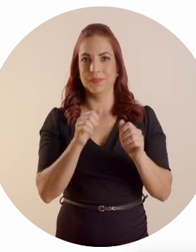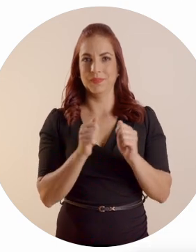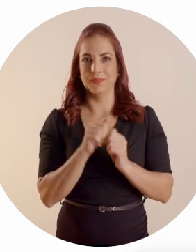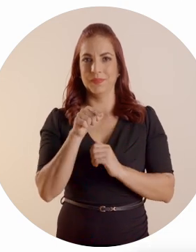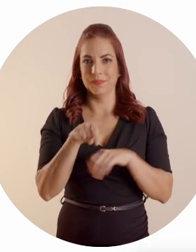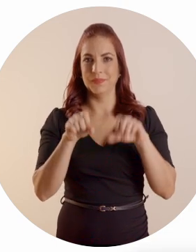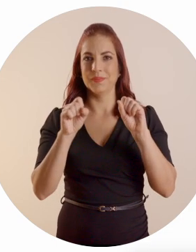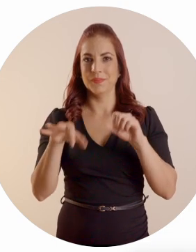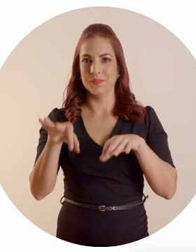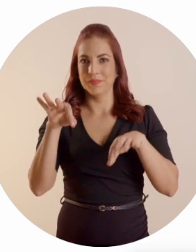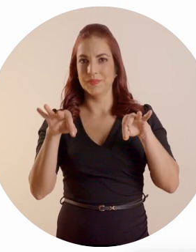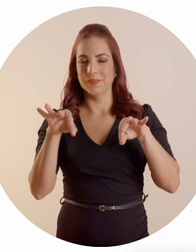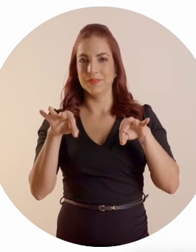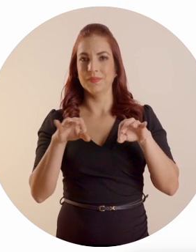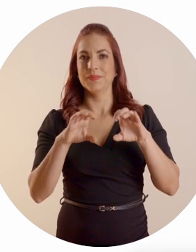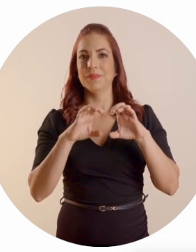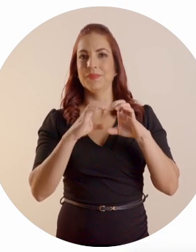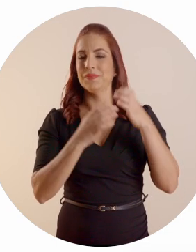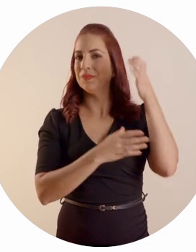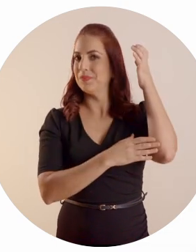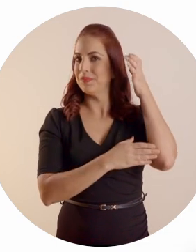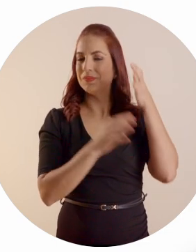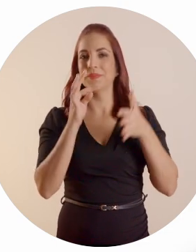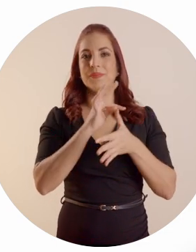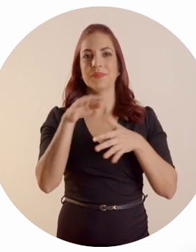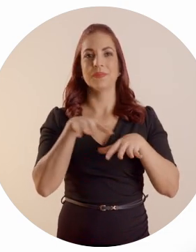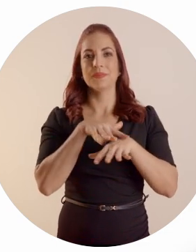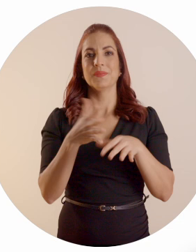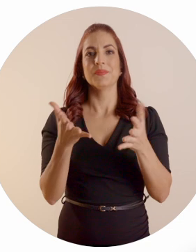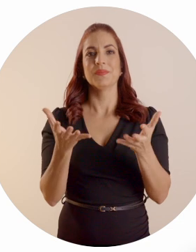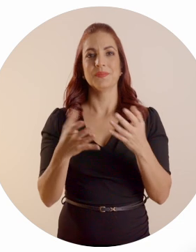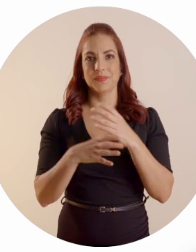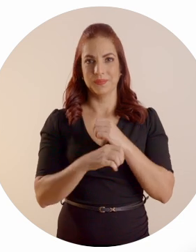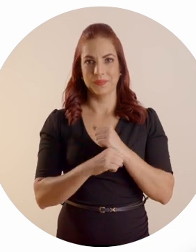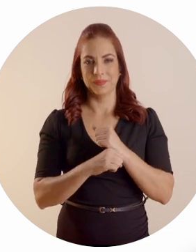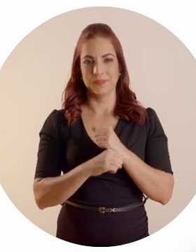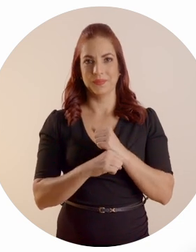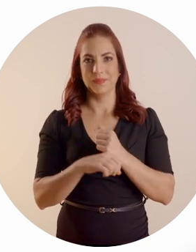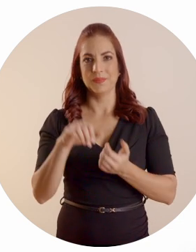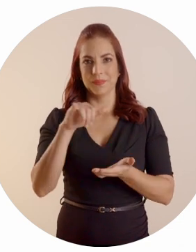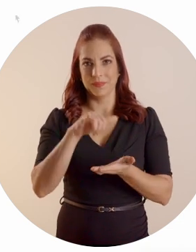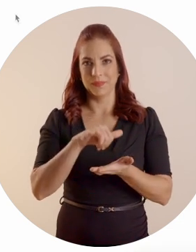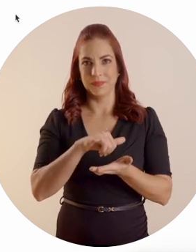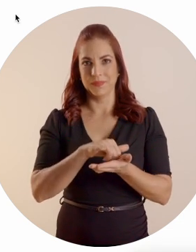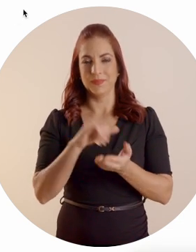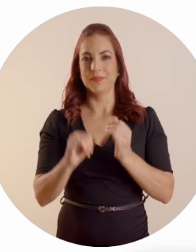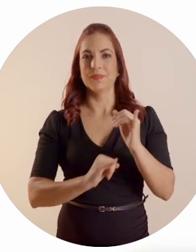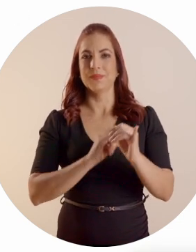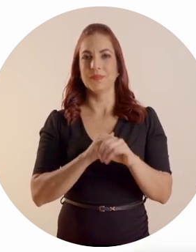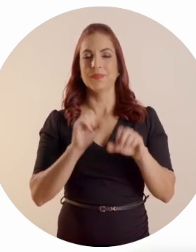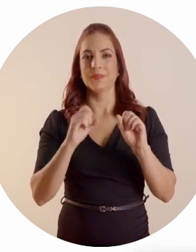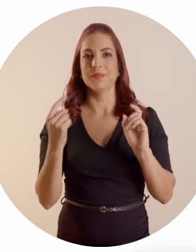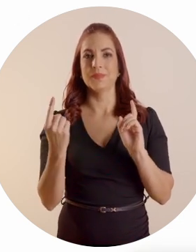Repara contigo. Puedes elegir el modelo de tu teléfono y el tipo de reparación que deseas realizar. En esta sección del